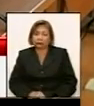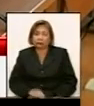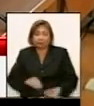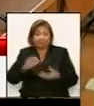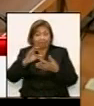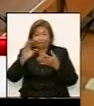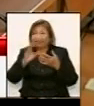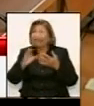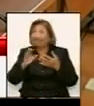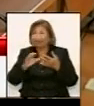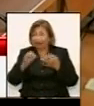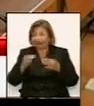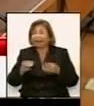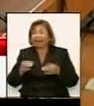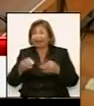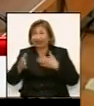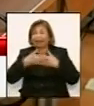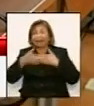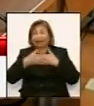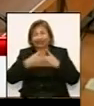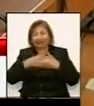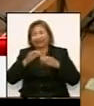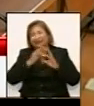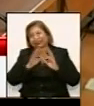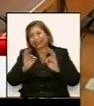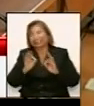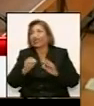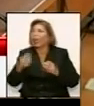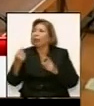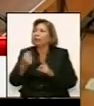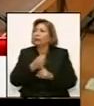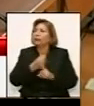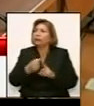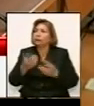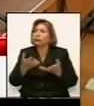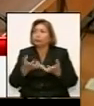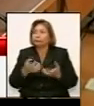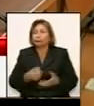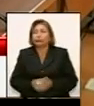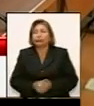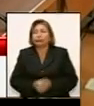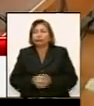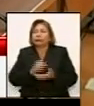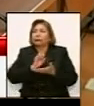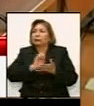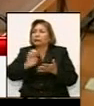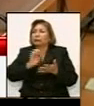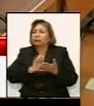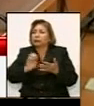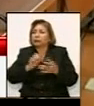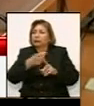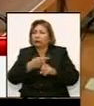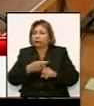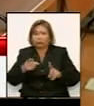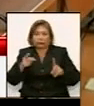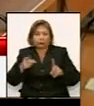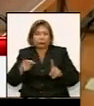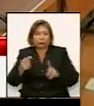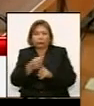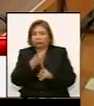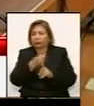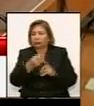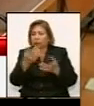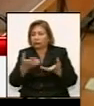categorizarlos y tener un acercamiento diferenciado a cada tipo de violencia porque requiere una estrategia diferenciada también de denuncia y de